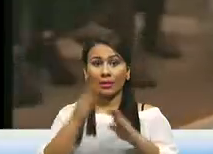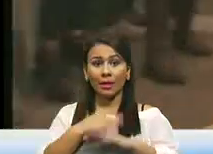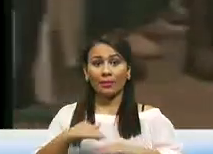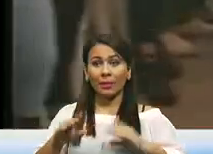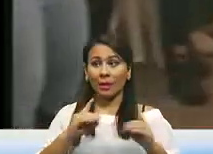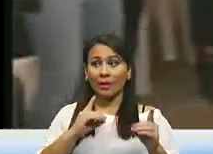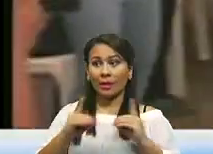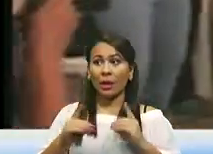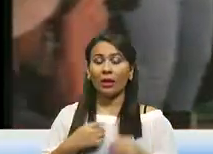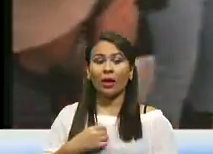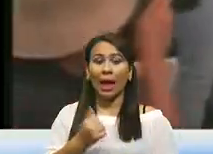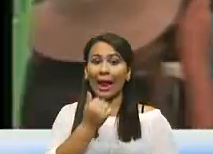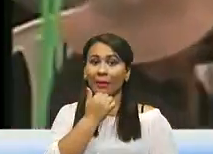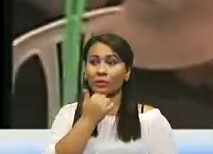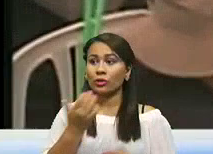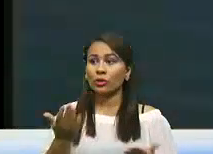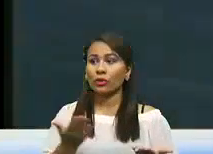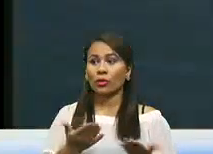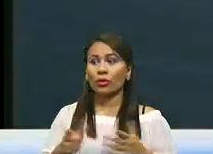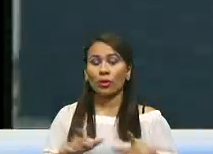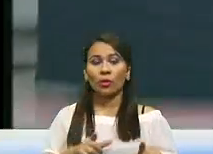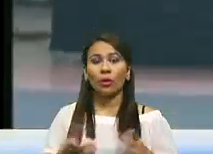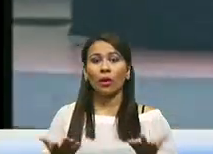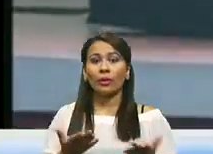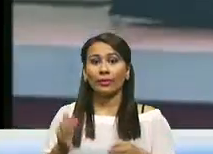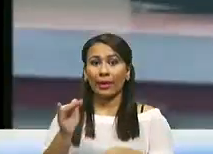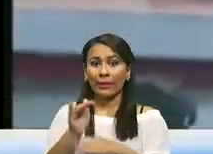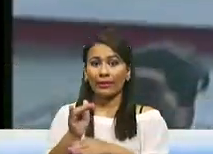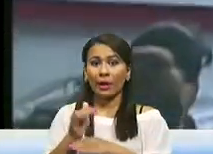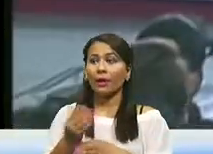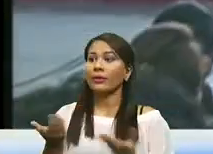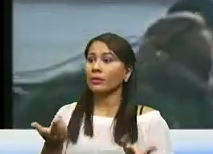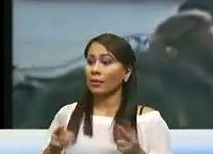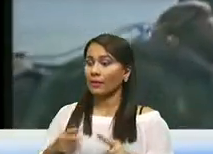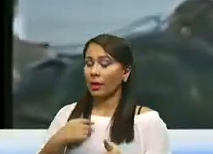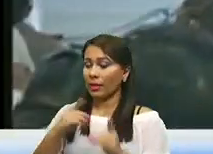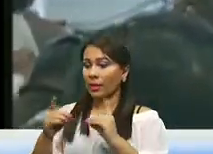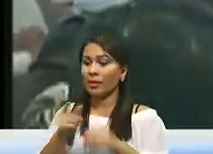candidato cumplió un almuerzo en uno de los mercados de la ciudad y en la tarde mantuvo un